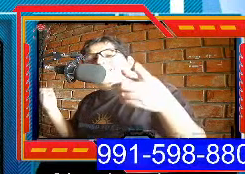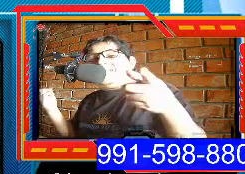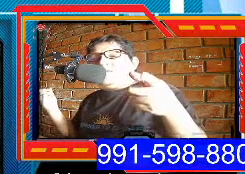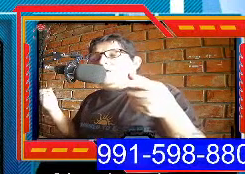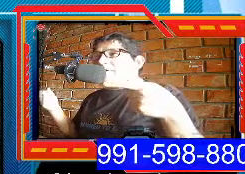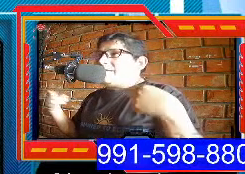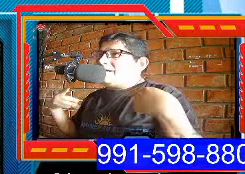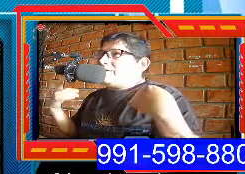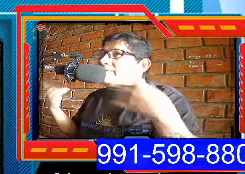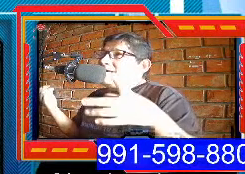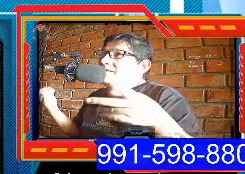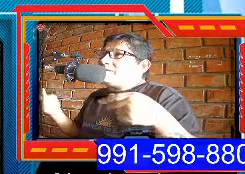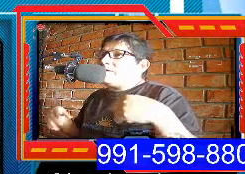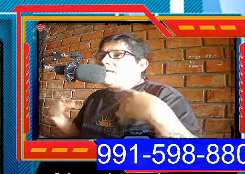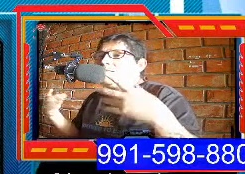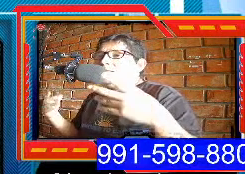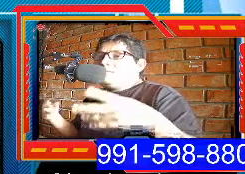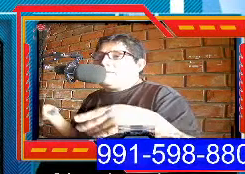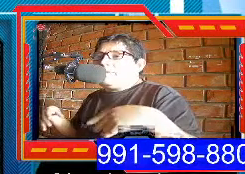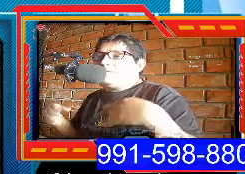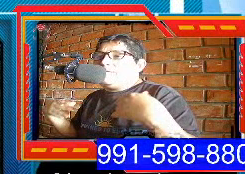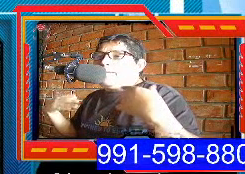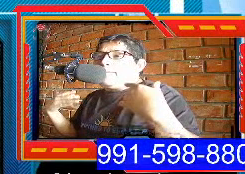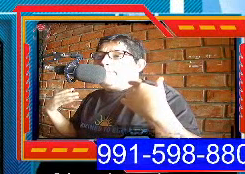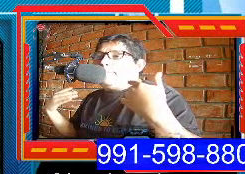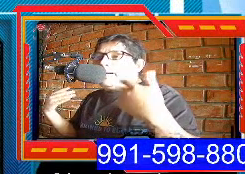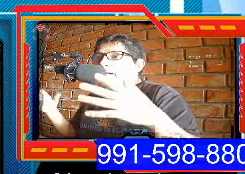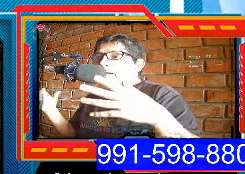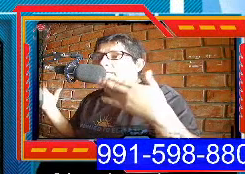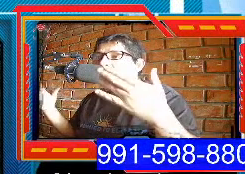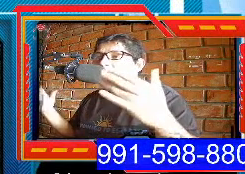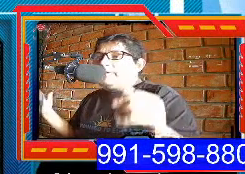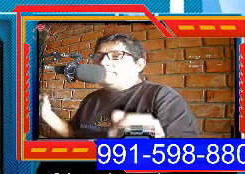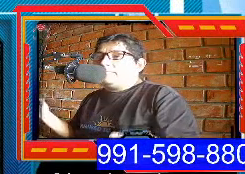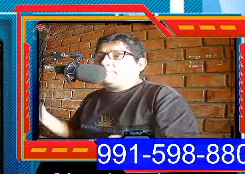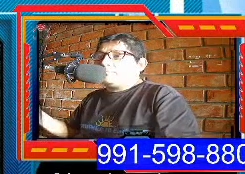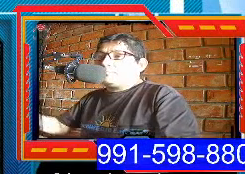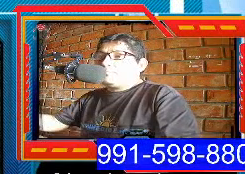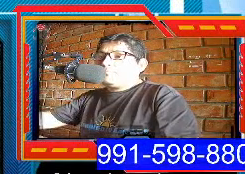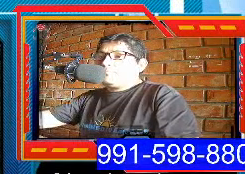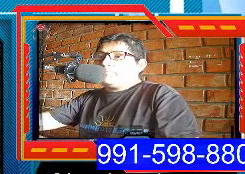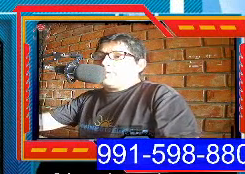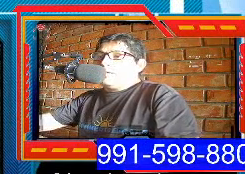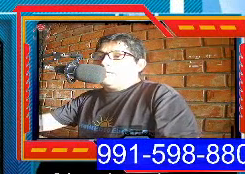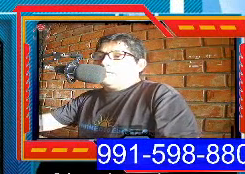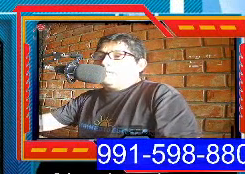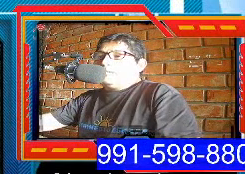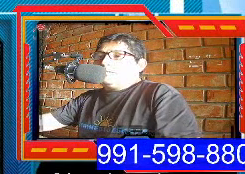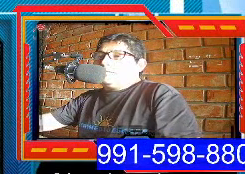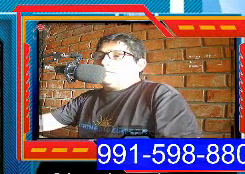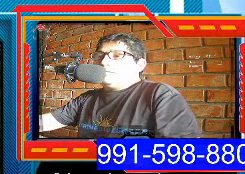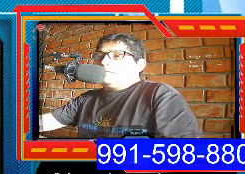cuando prestas atención a lo que ves, a lo que atiendes, siempre es bacán, es chévere.